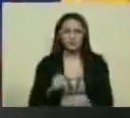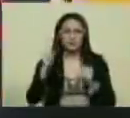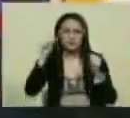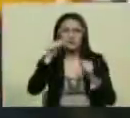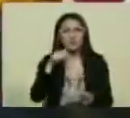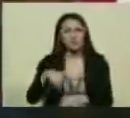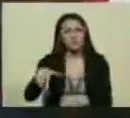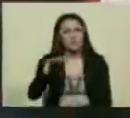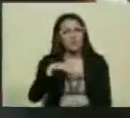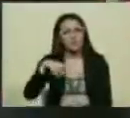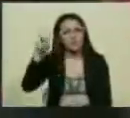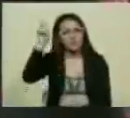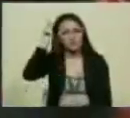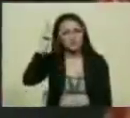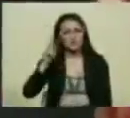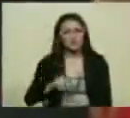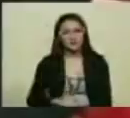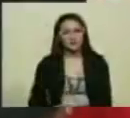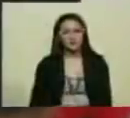pueblos originarios!